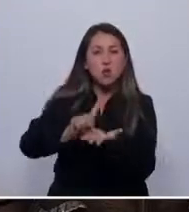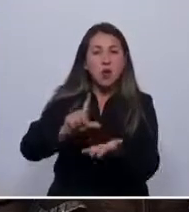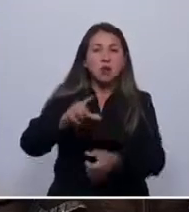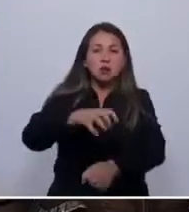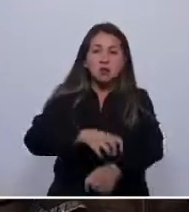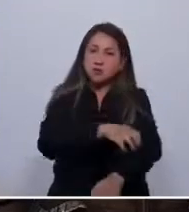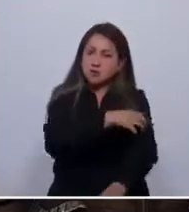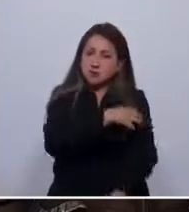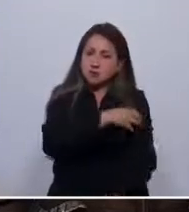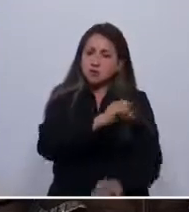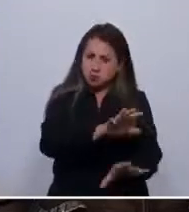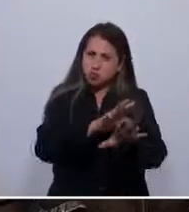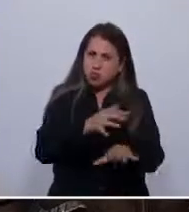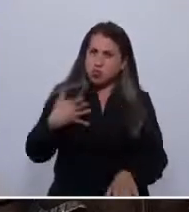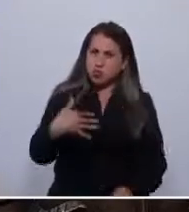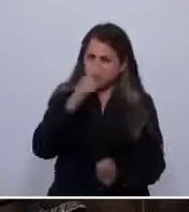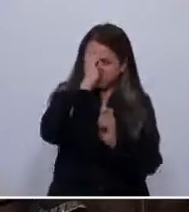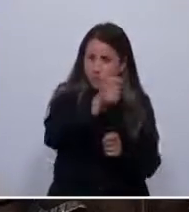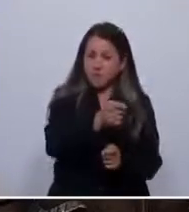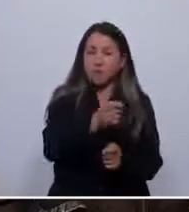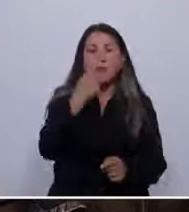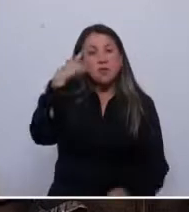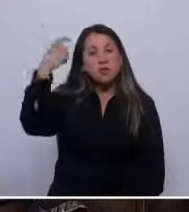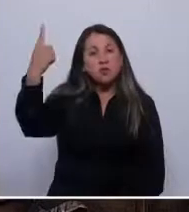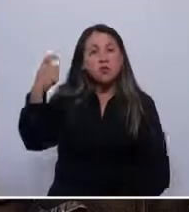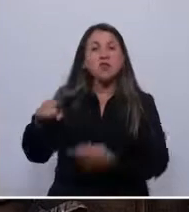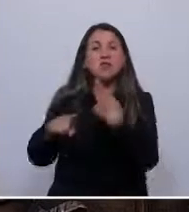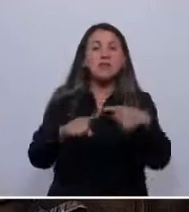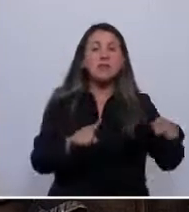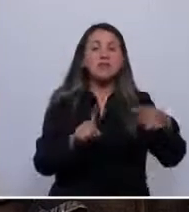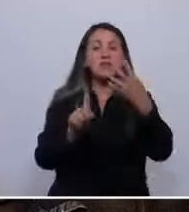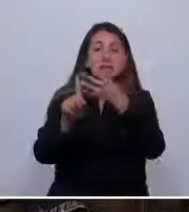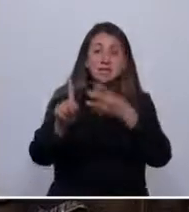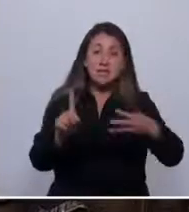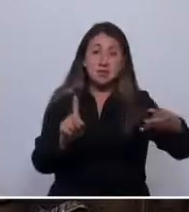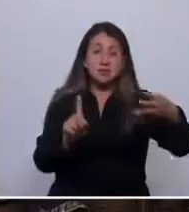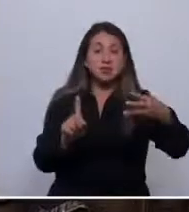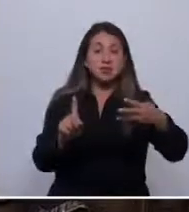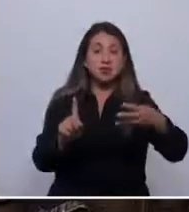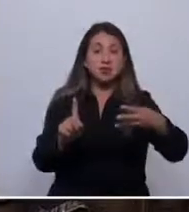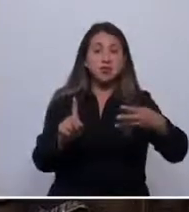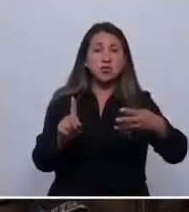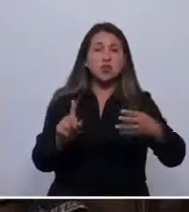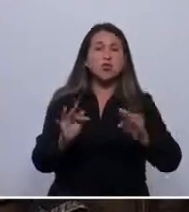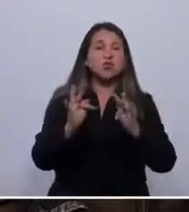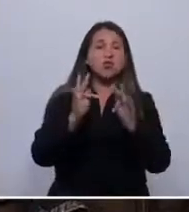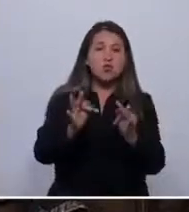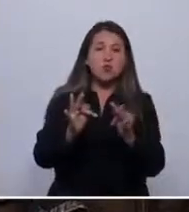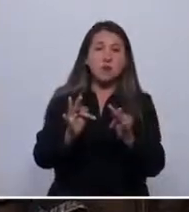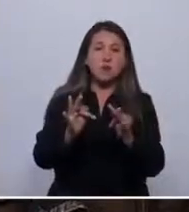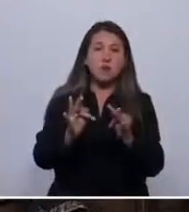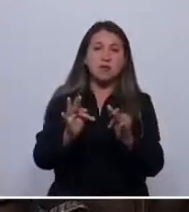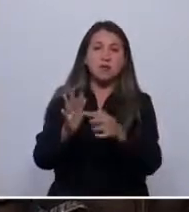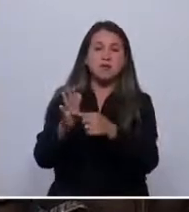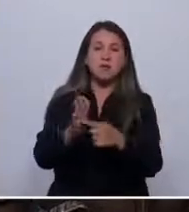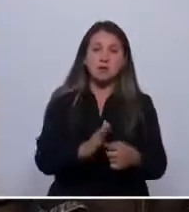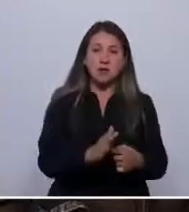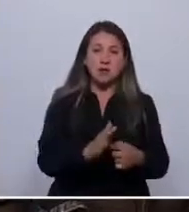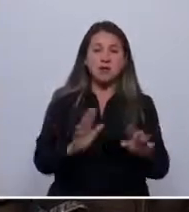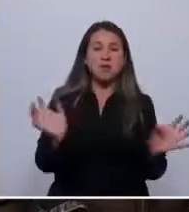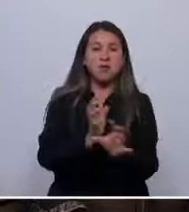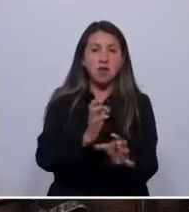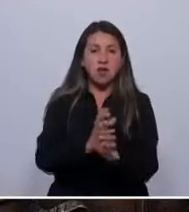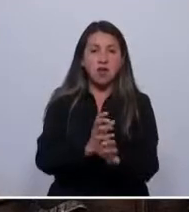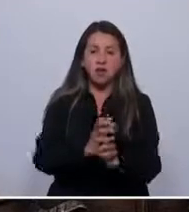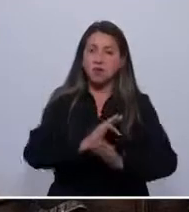que se merecen. El sueño de que las diversidades sexogenéricas nunca más sean violentadas o